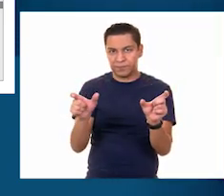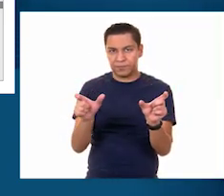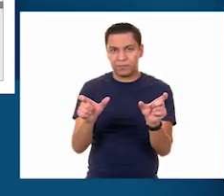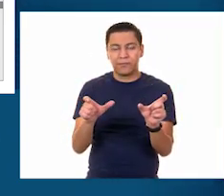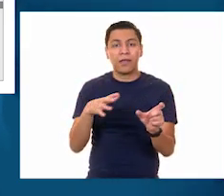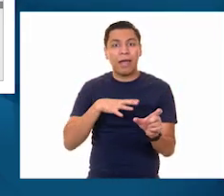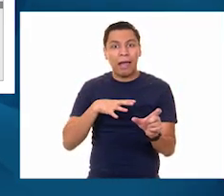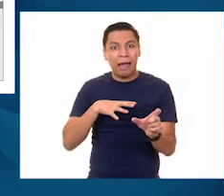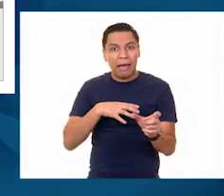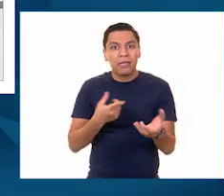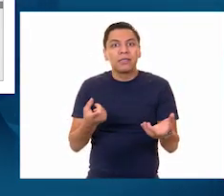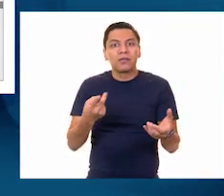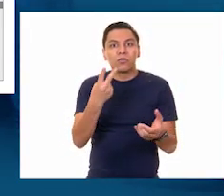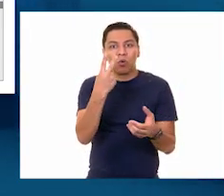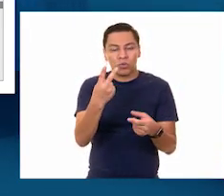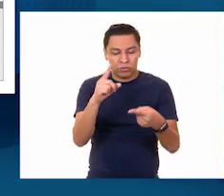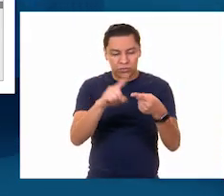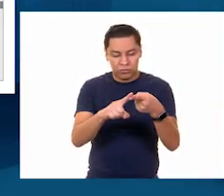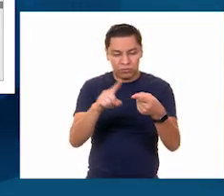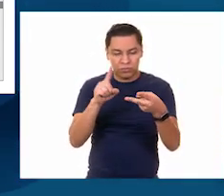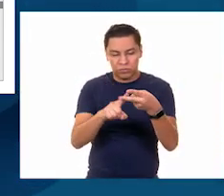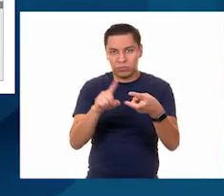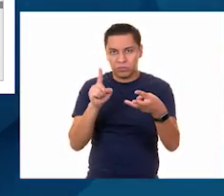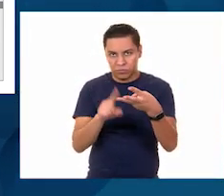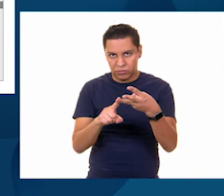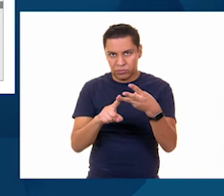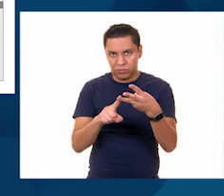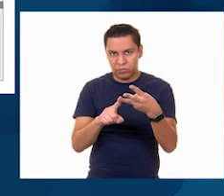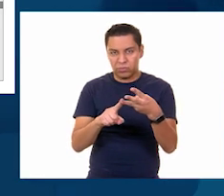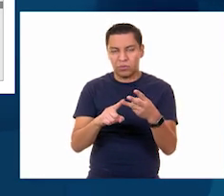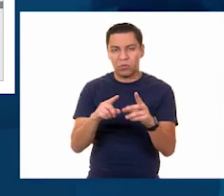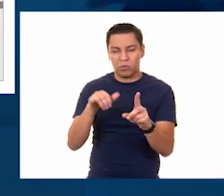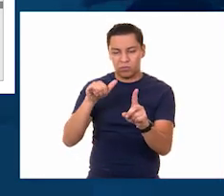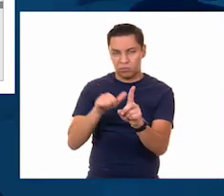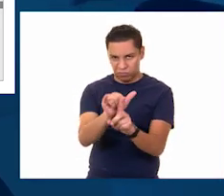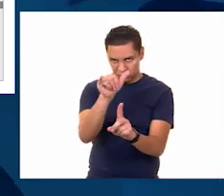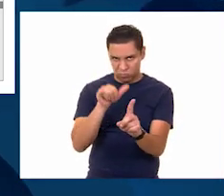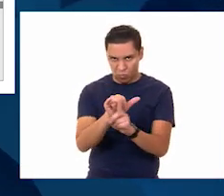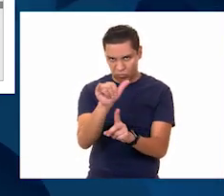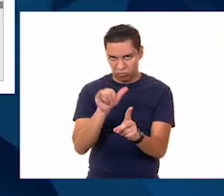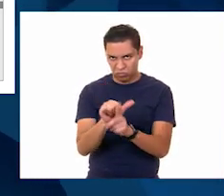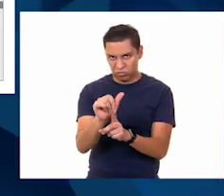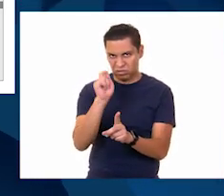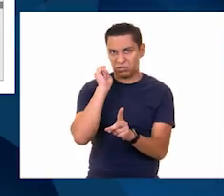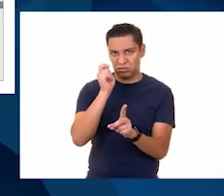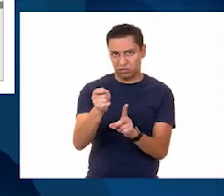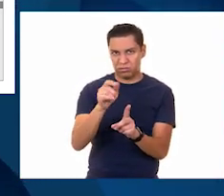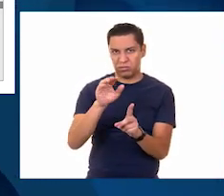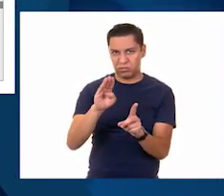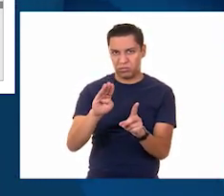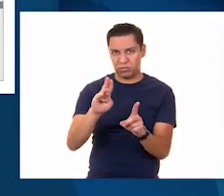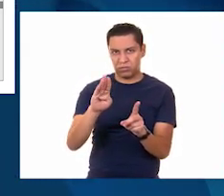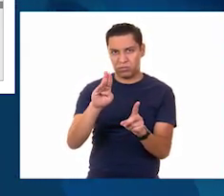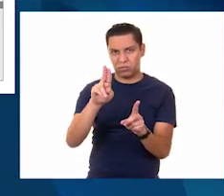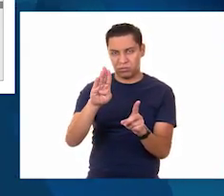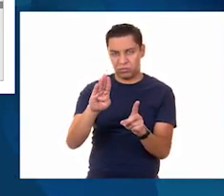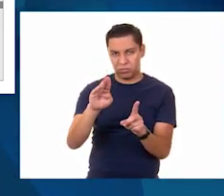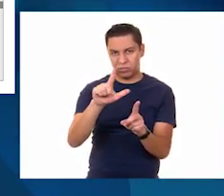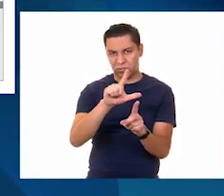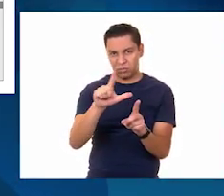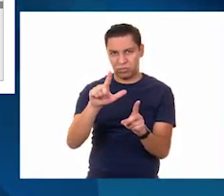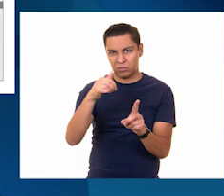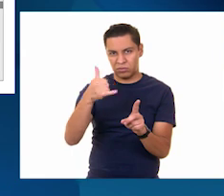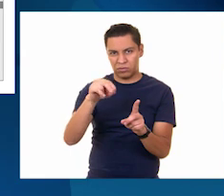favor? Claro que sí, profesor. A ver, ¿sabes qué es el bullying o acoso escolar? Es intimidar o agredir de